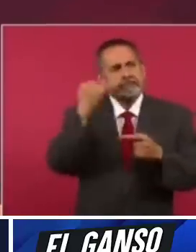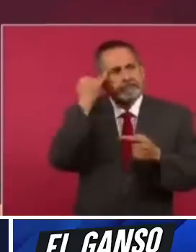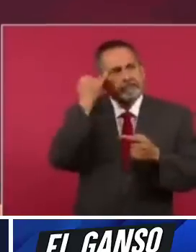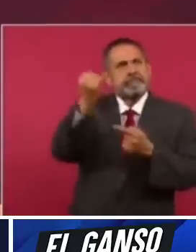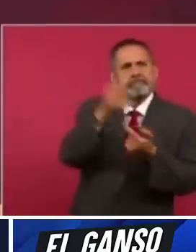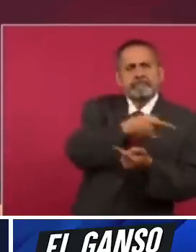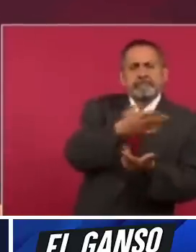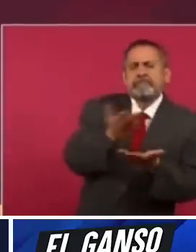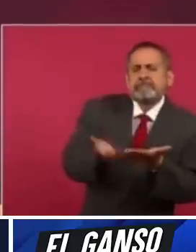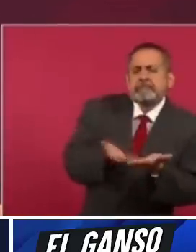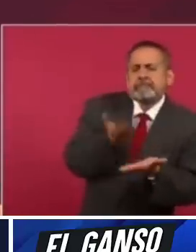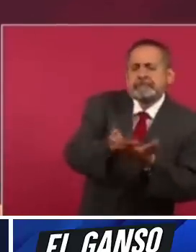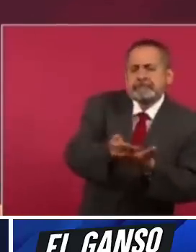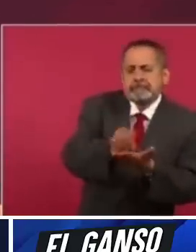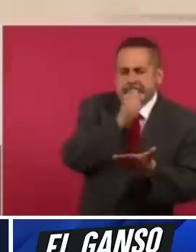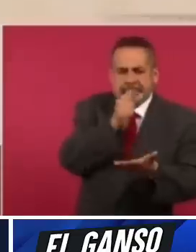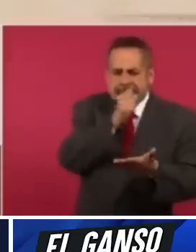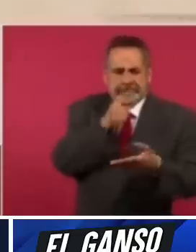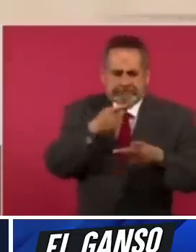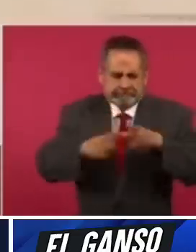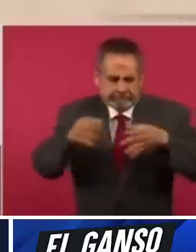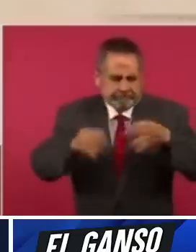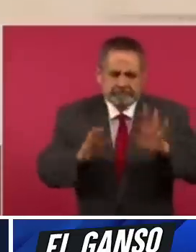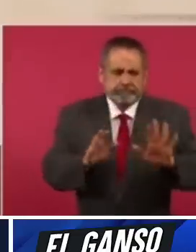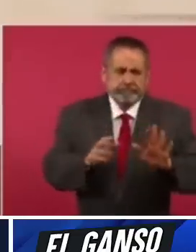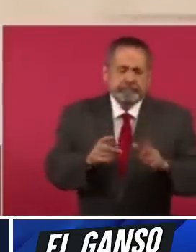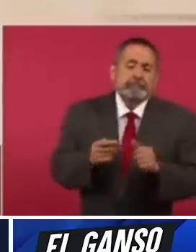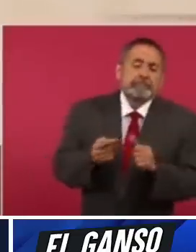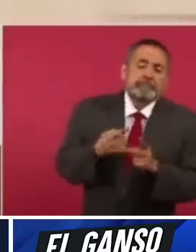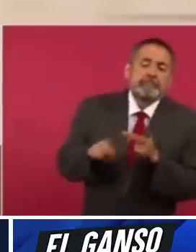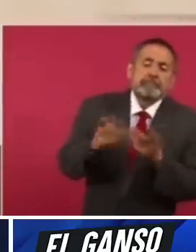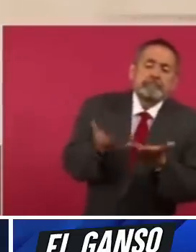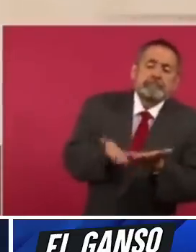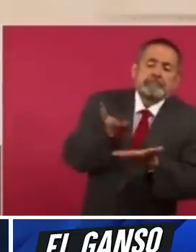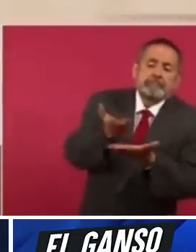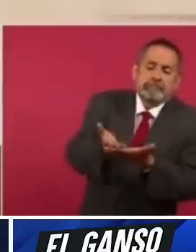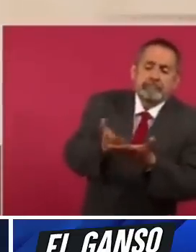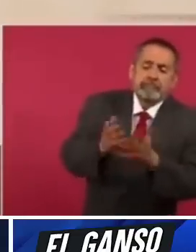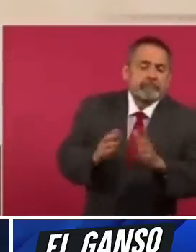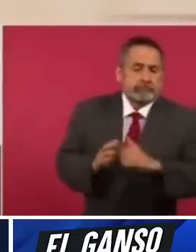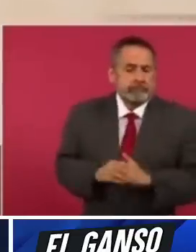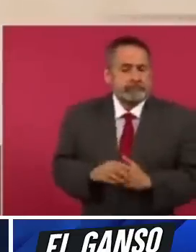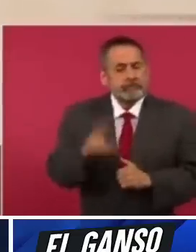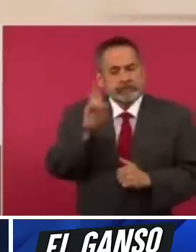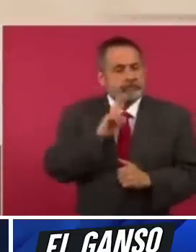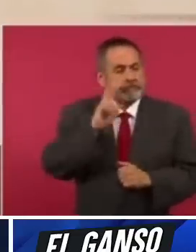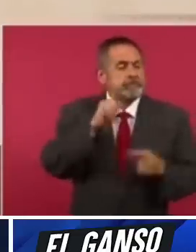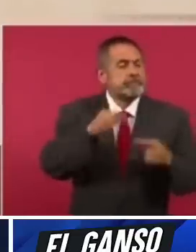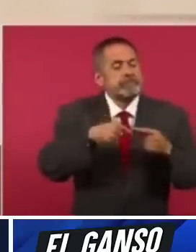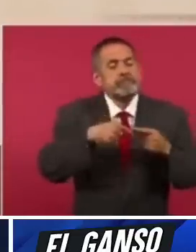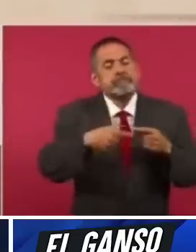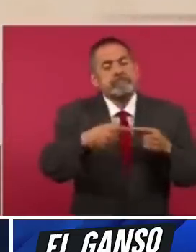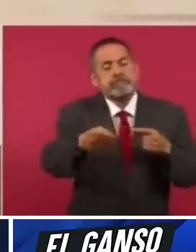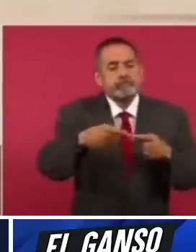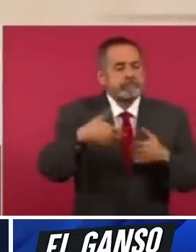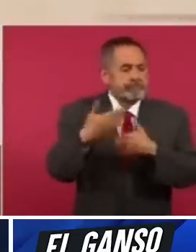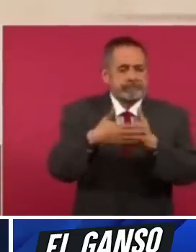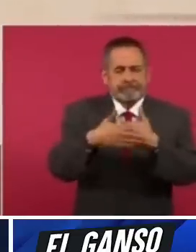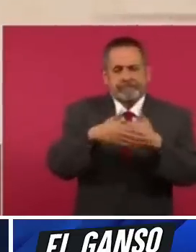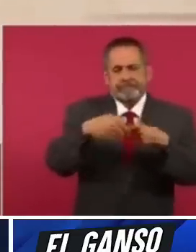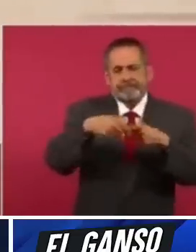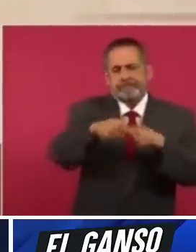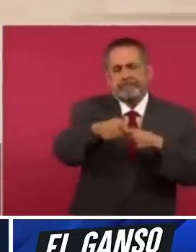proyecto este asunto, se va a votar,